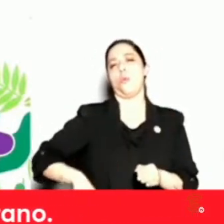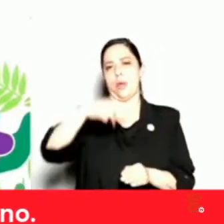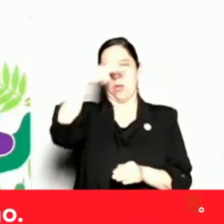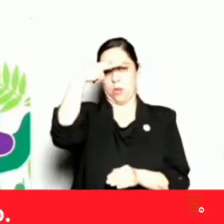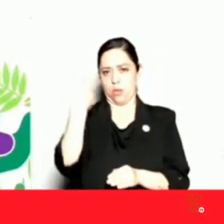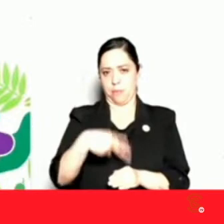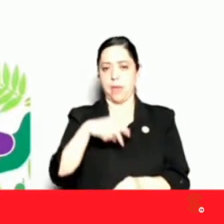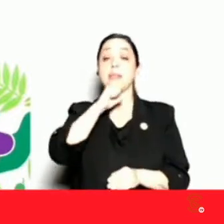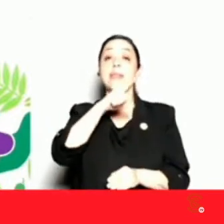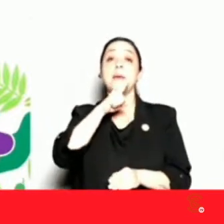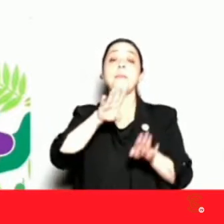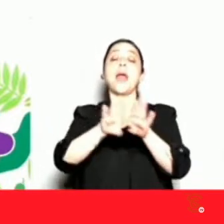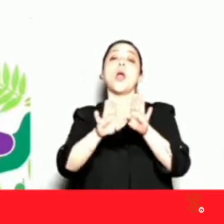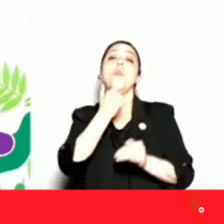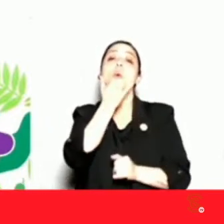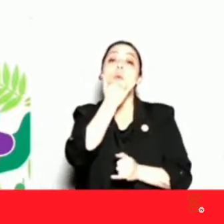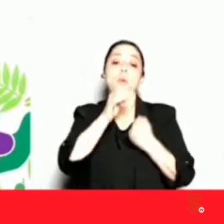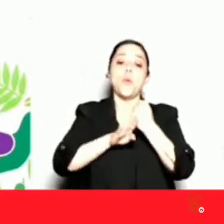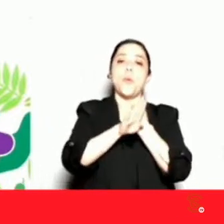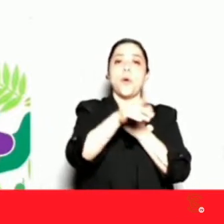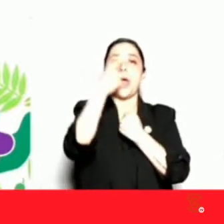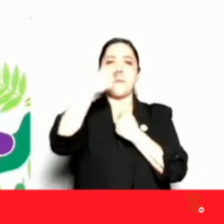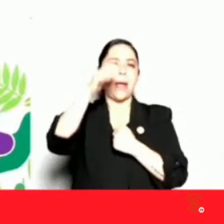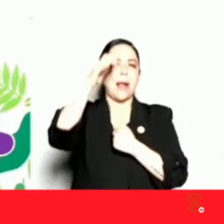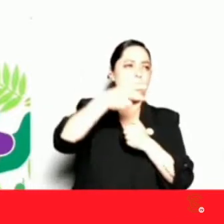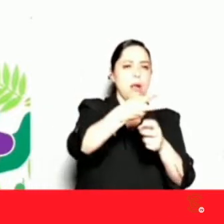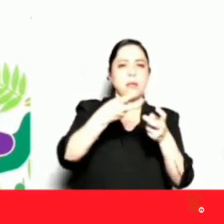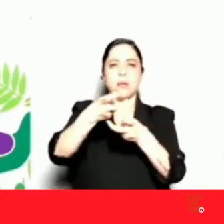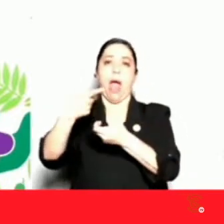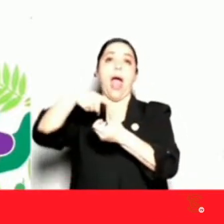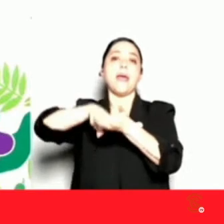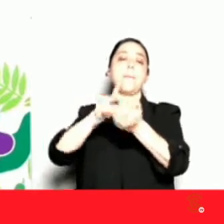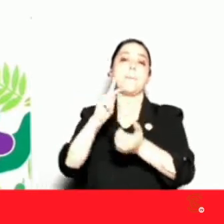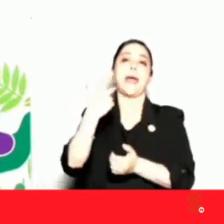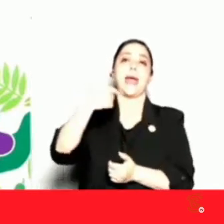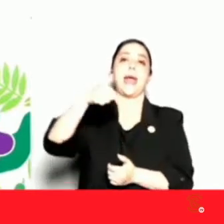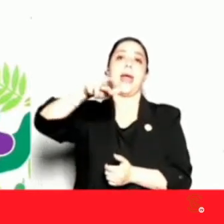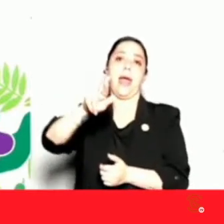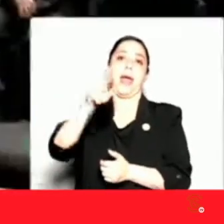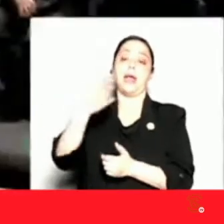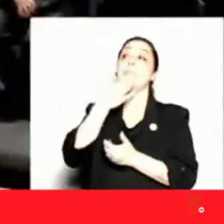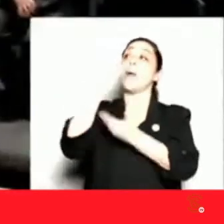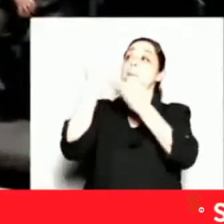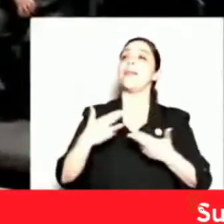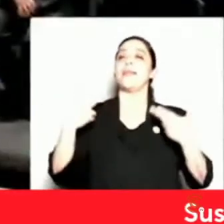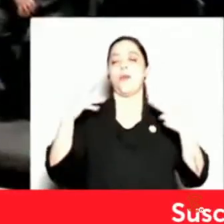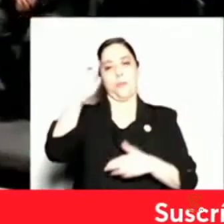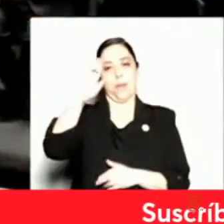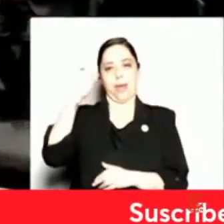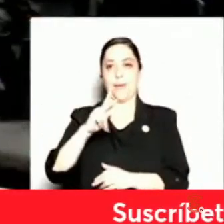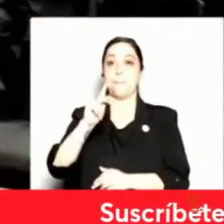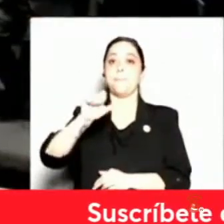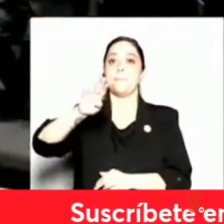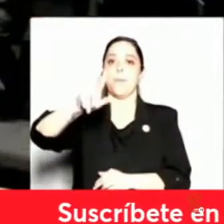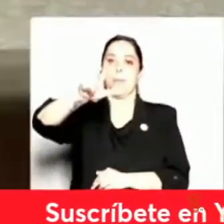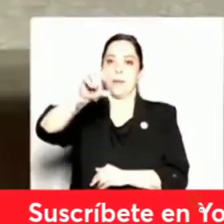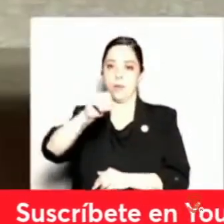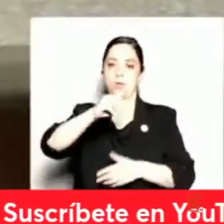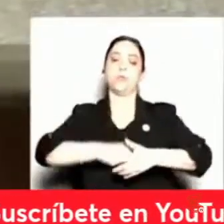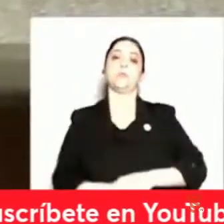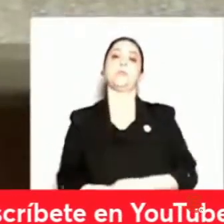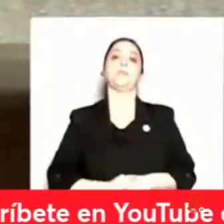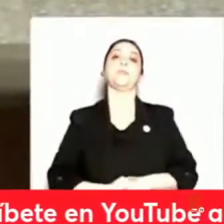de Prevención del Delito y Servicios de la Comunidad en la PGR. Bienvenido el maestro Pablo Vázquez Camacho. Gracias, muchas gracias,